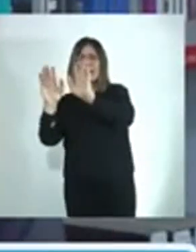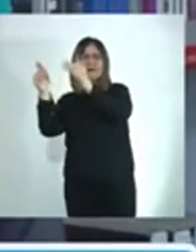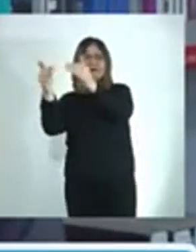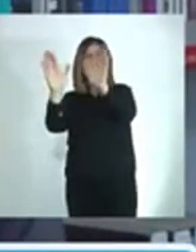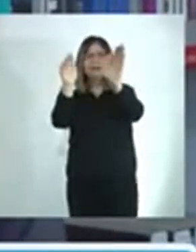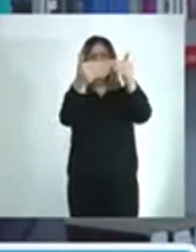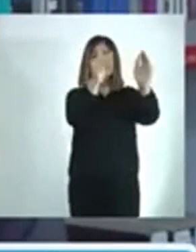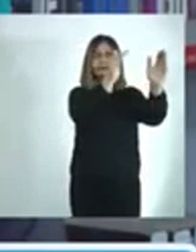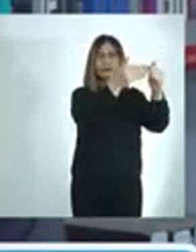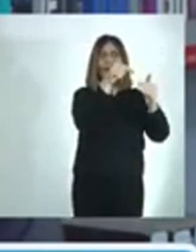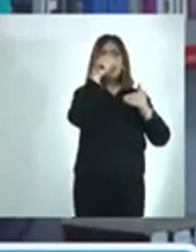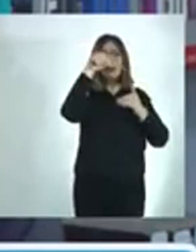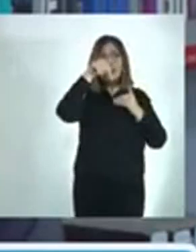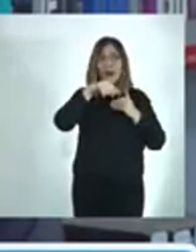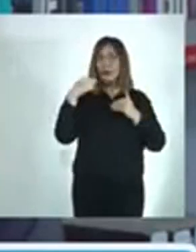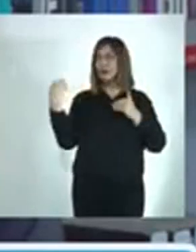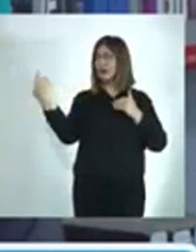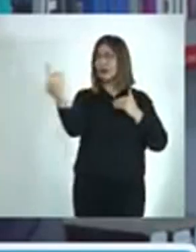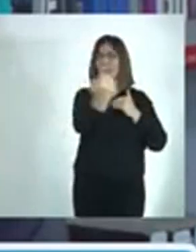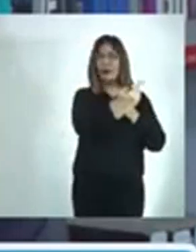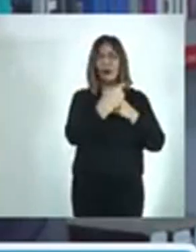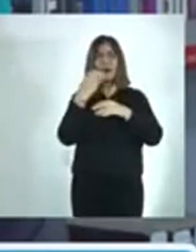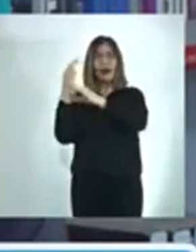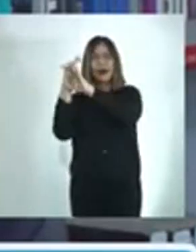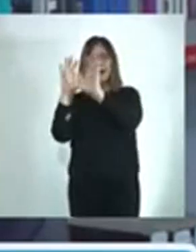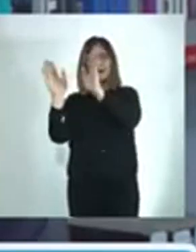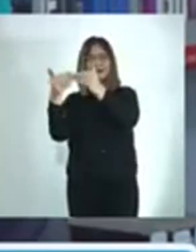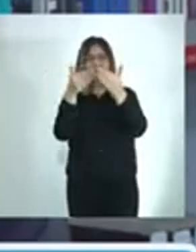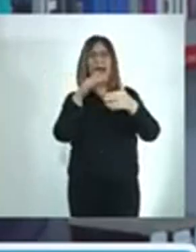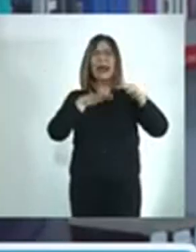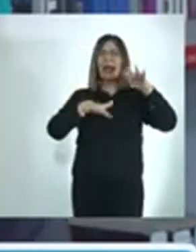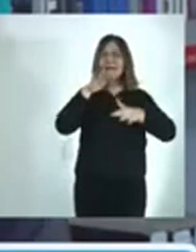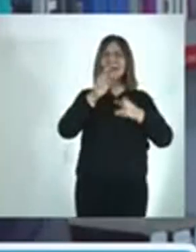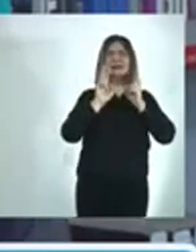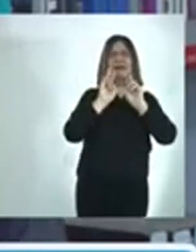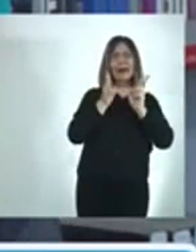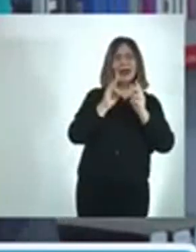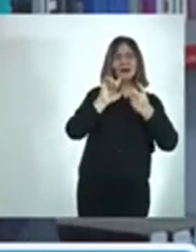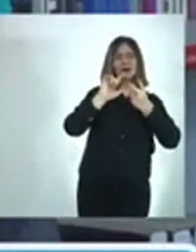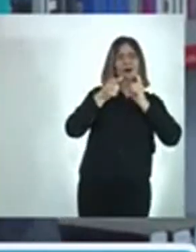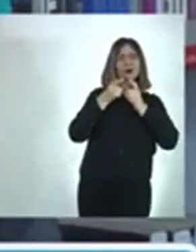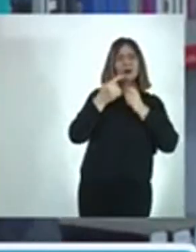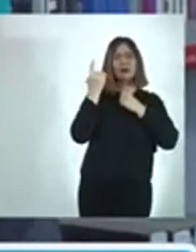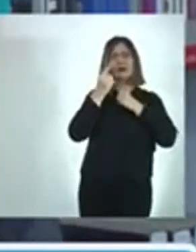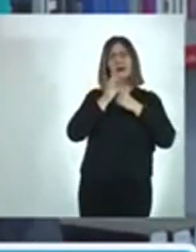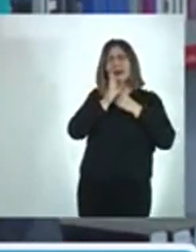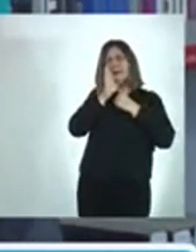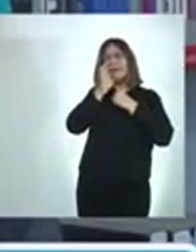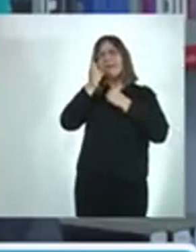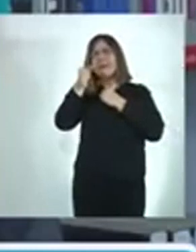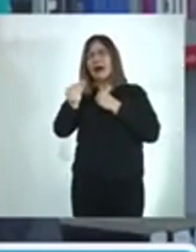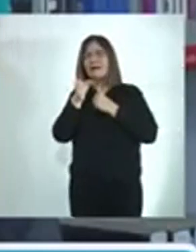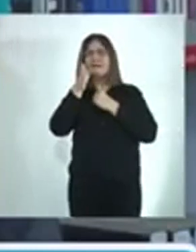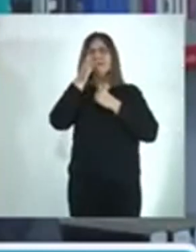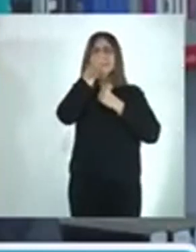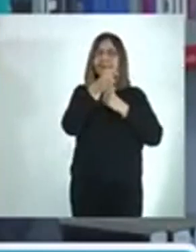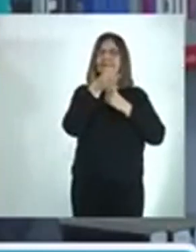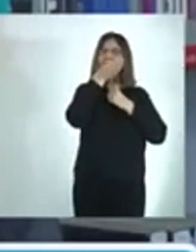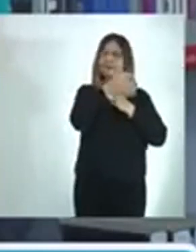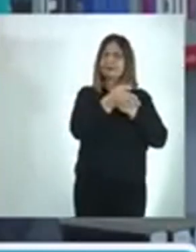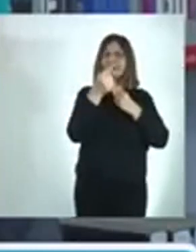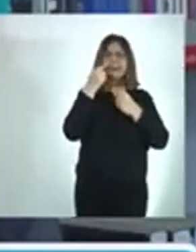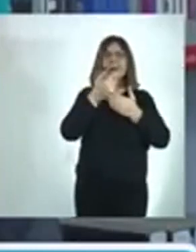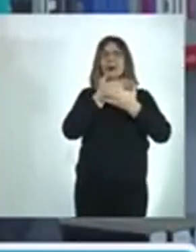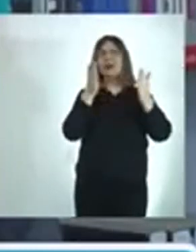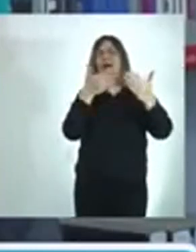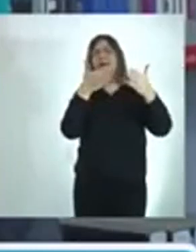como en muchos casos hoy, y sin embargo las directoras, los maestros, las maestras, tienen las